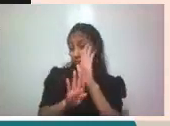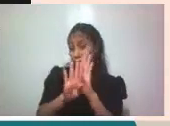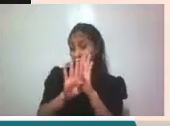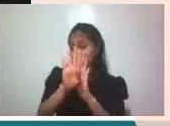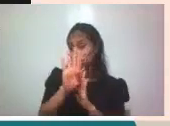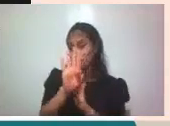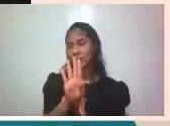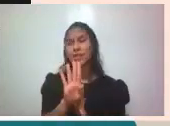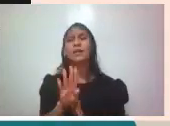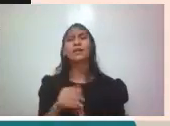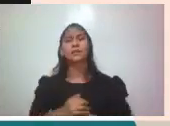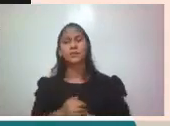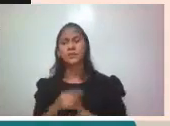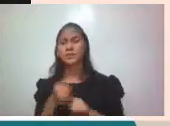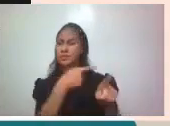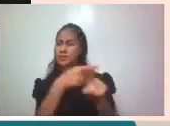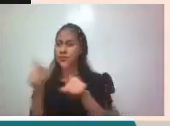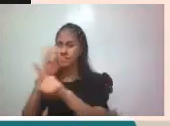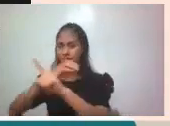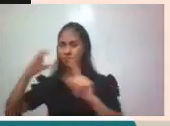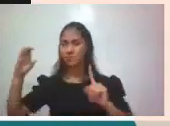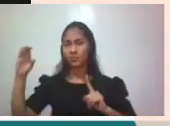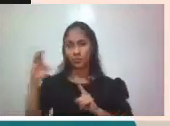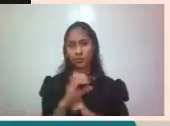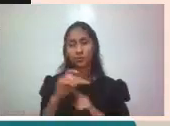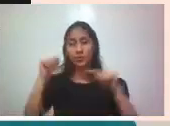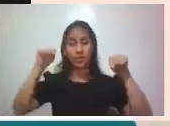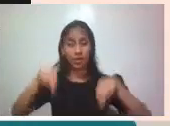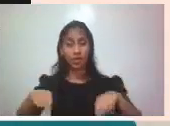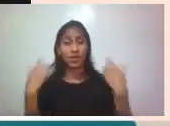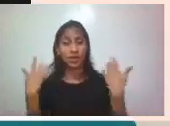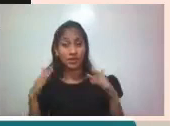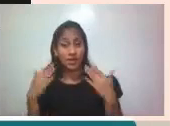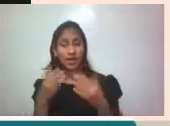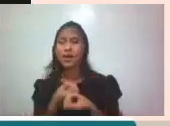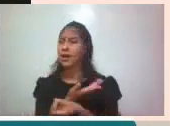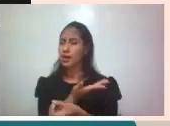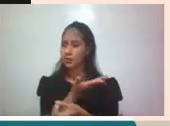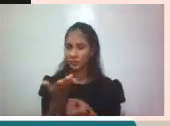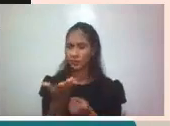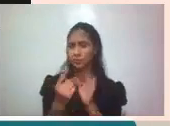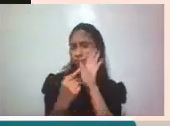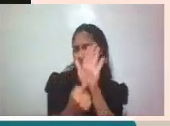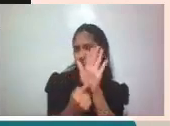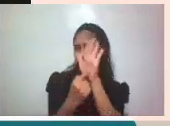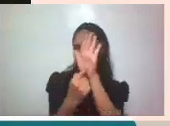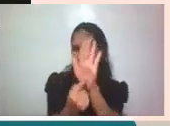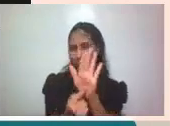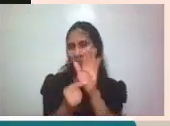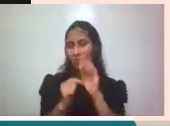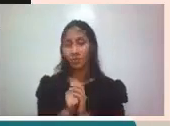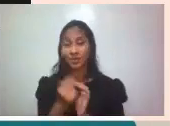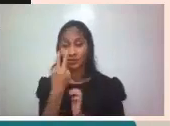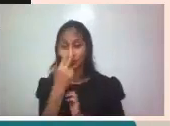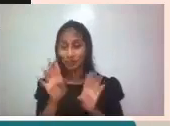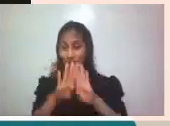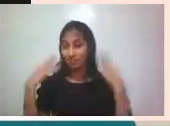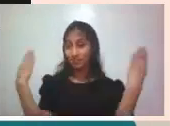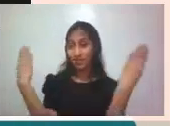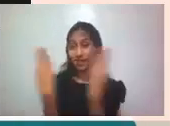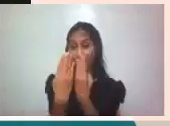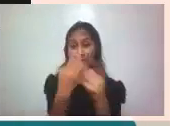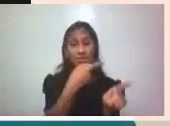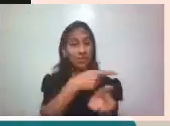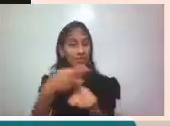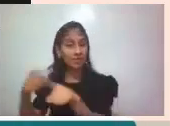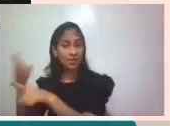de interculturalidad, que en este caso llamamos y presentamos al aula intercultural